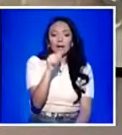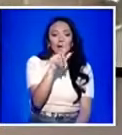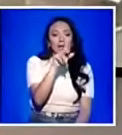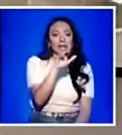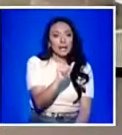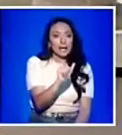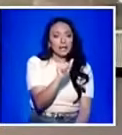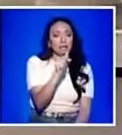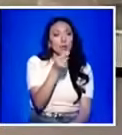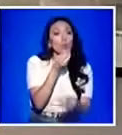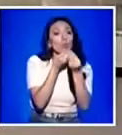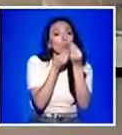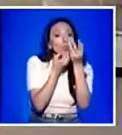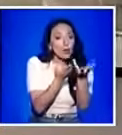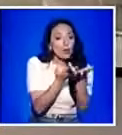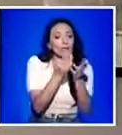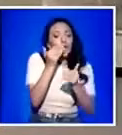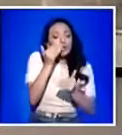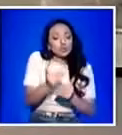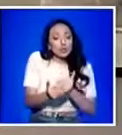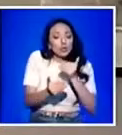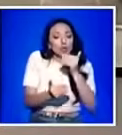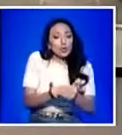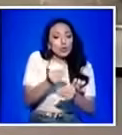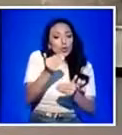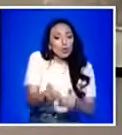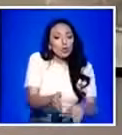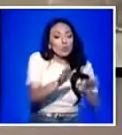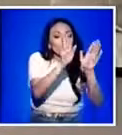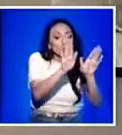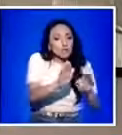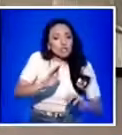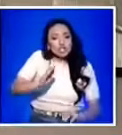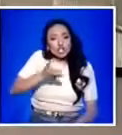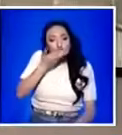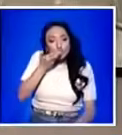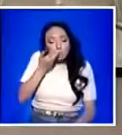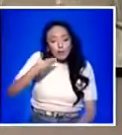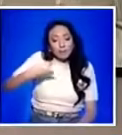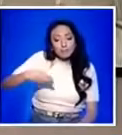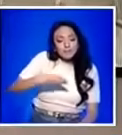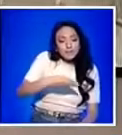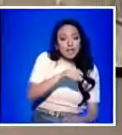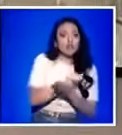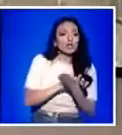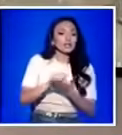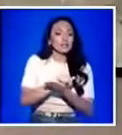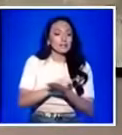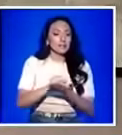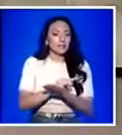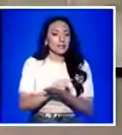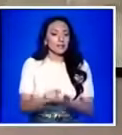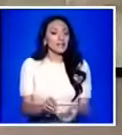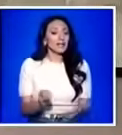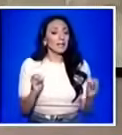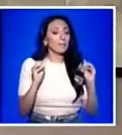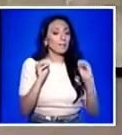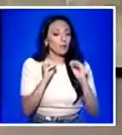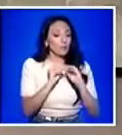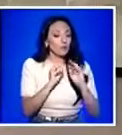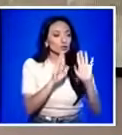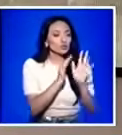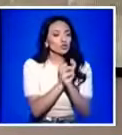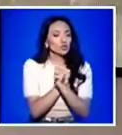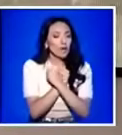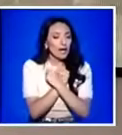para mostrarnos el proceso de elaboración. Importantísimo, mi querida vecina, pero sobre todo